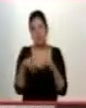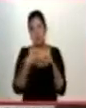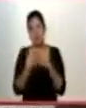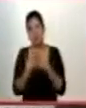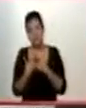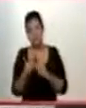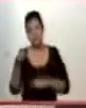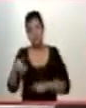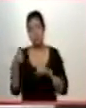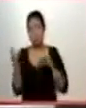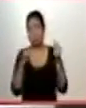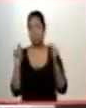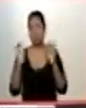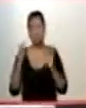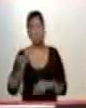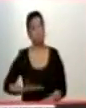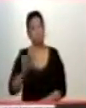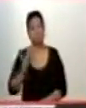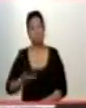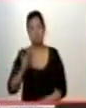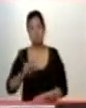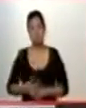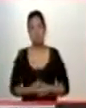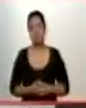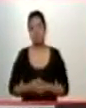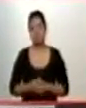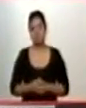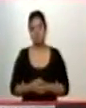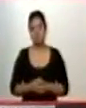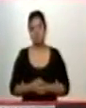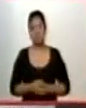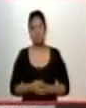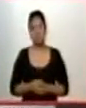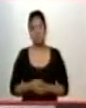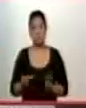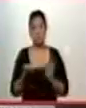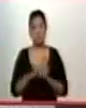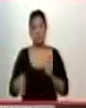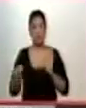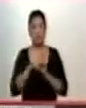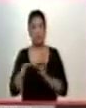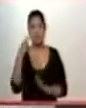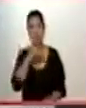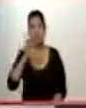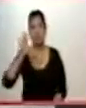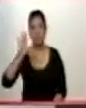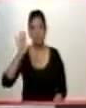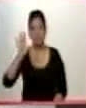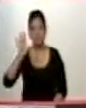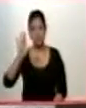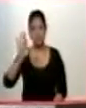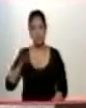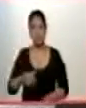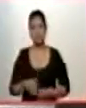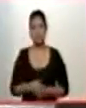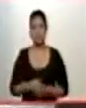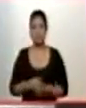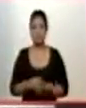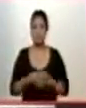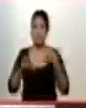que esto fue un debate muy importante, Lucía. Y en el marco de eso, bueno, ratificar el compromiso de la